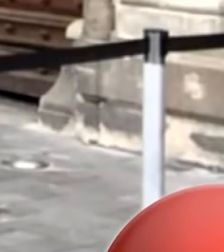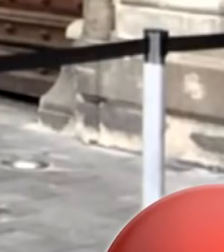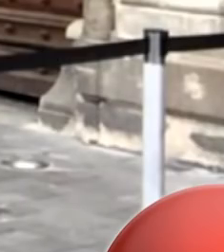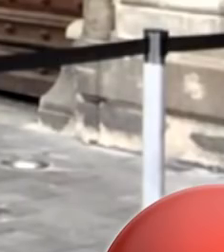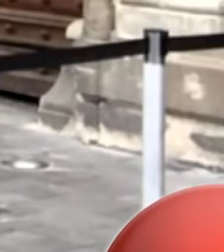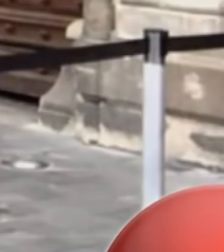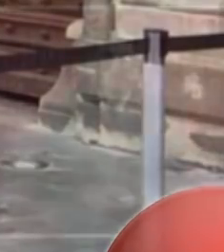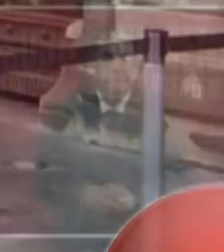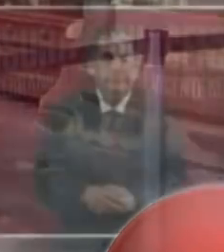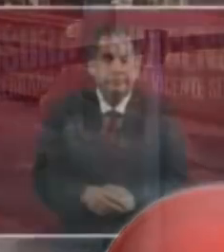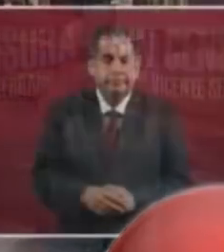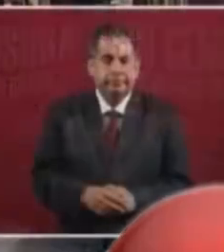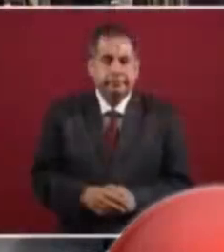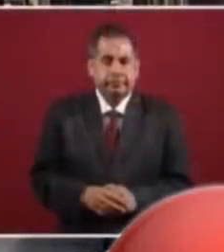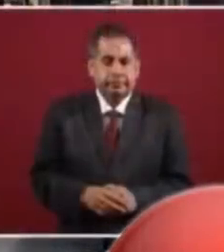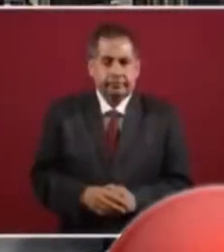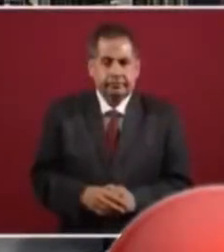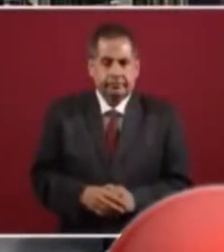sea